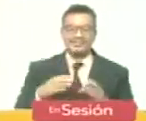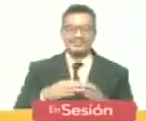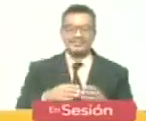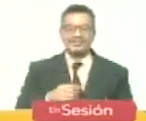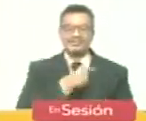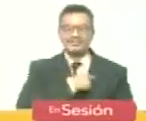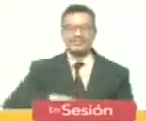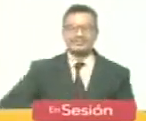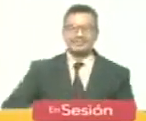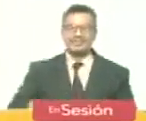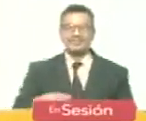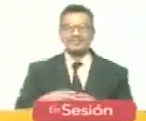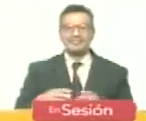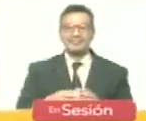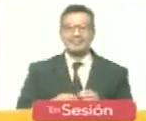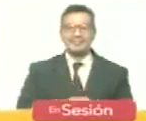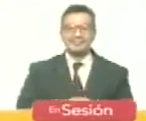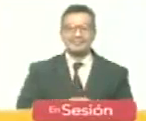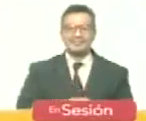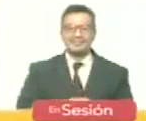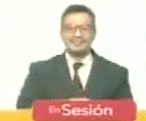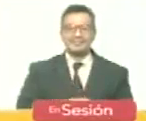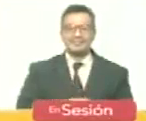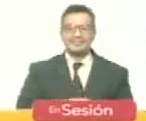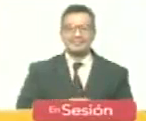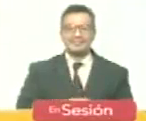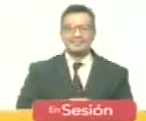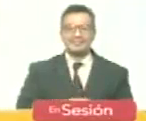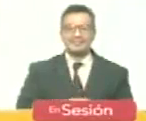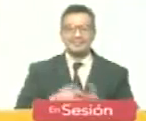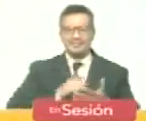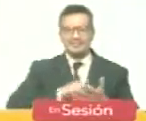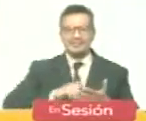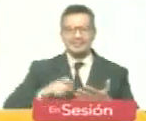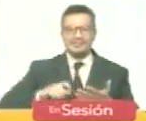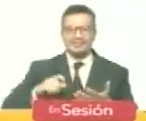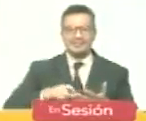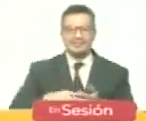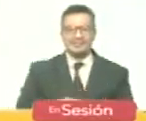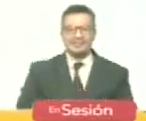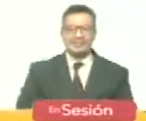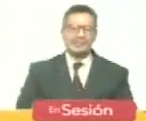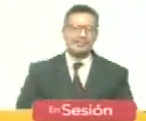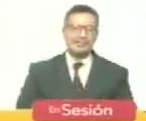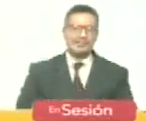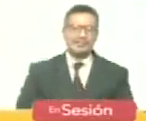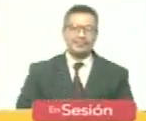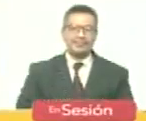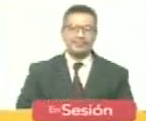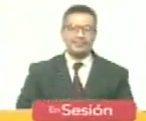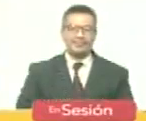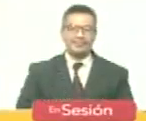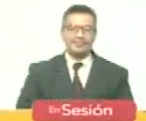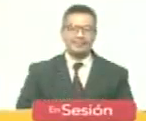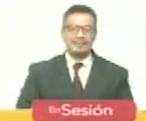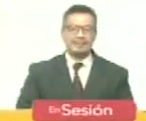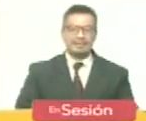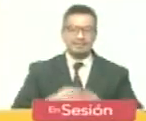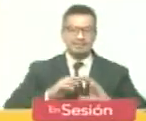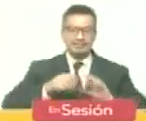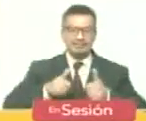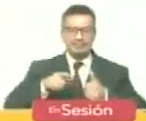Sí, yo soy un admirador de la novelística gallegiana de hace muchos años. A temprana edad